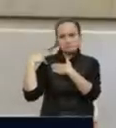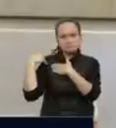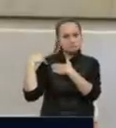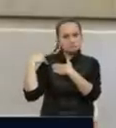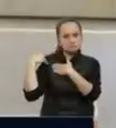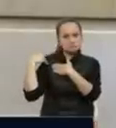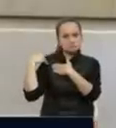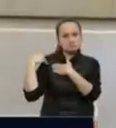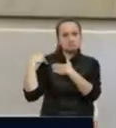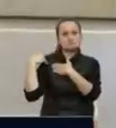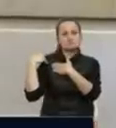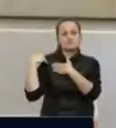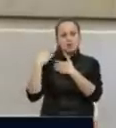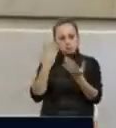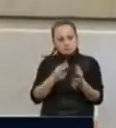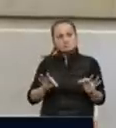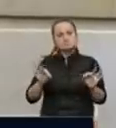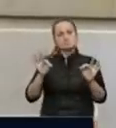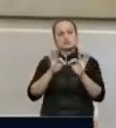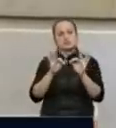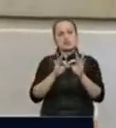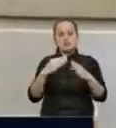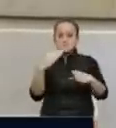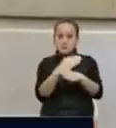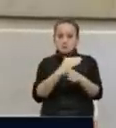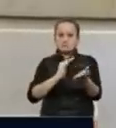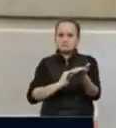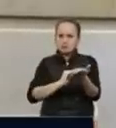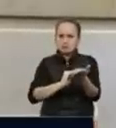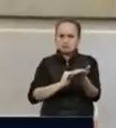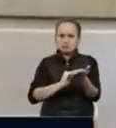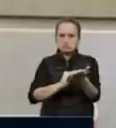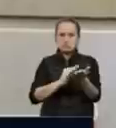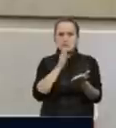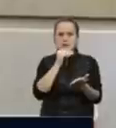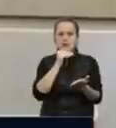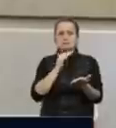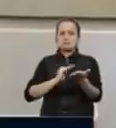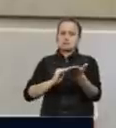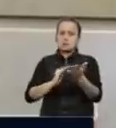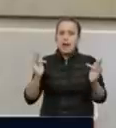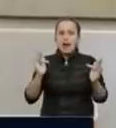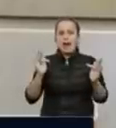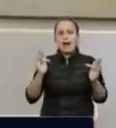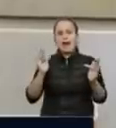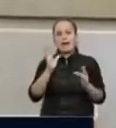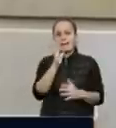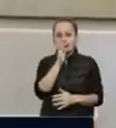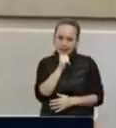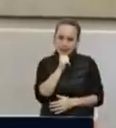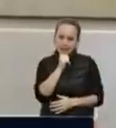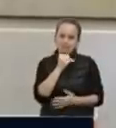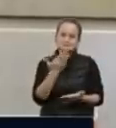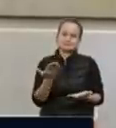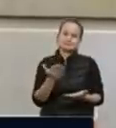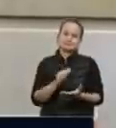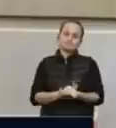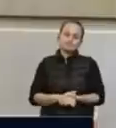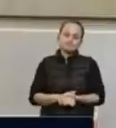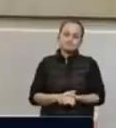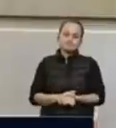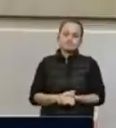el enfrentamiento del problema de la manera adecuada y pudo haber